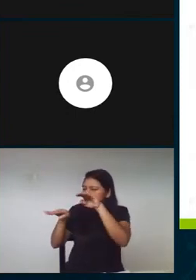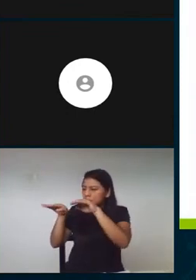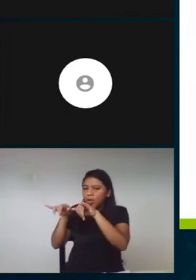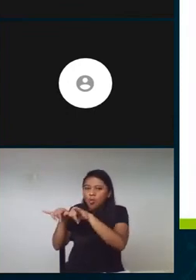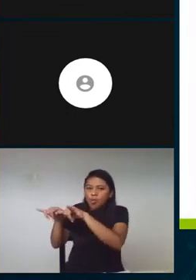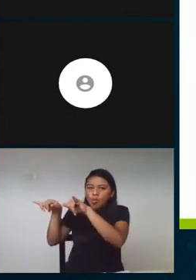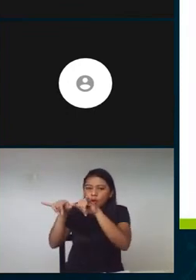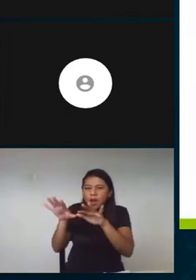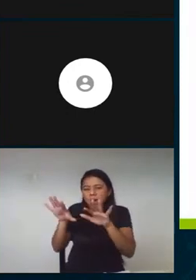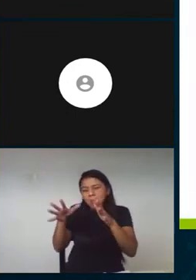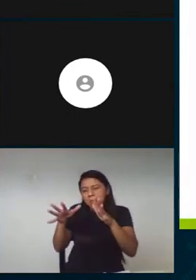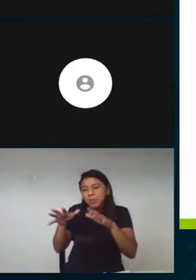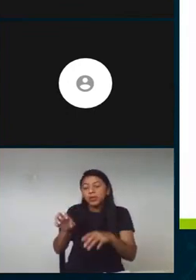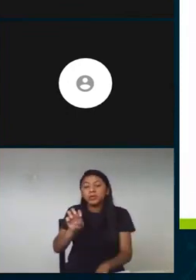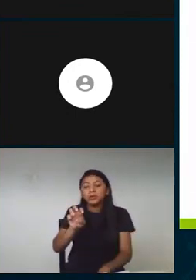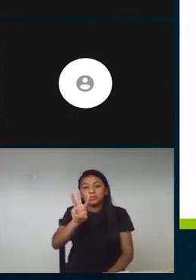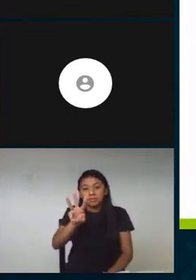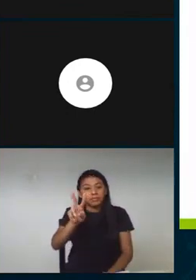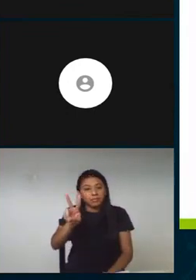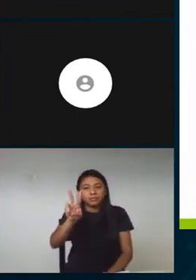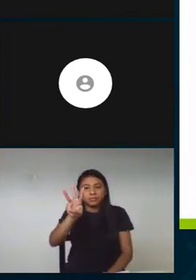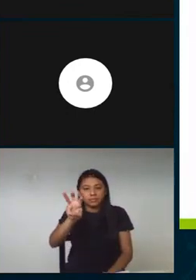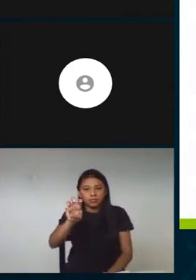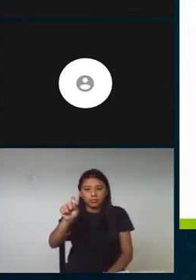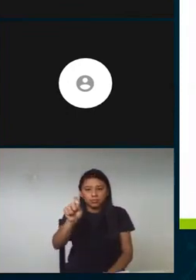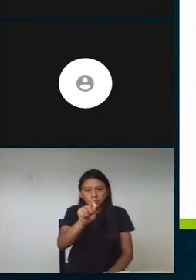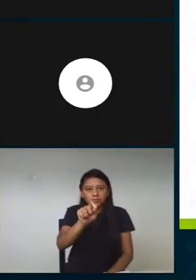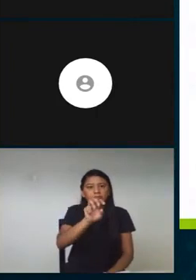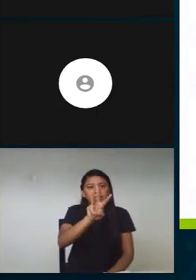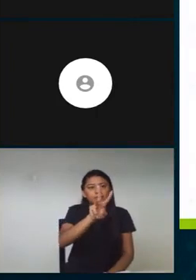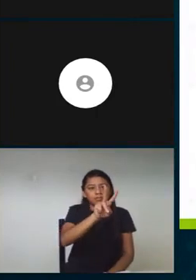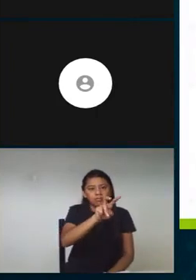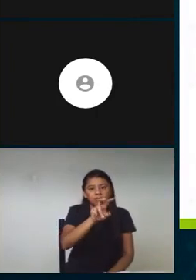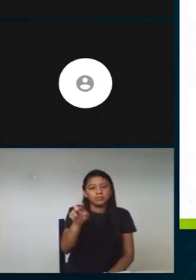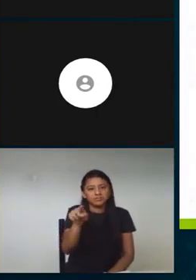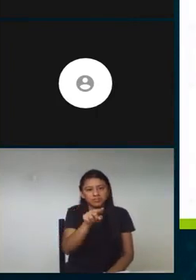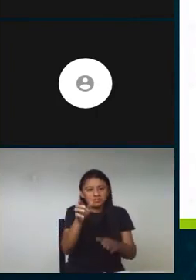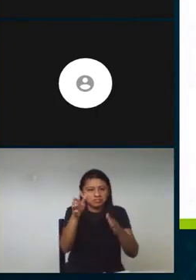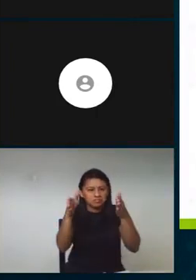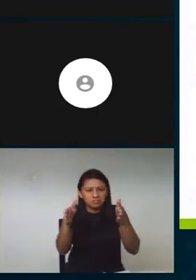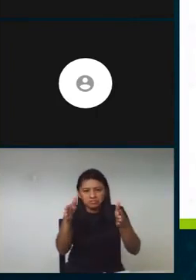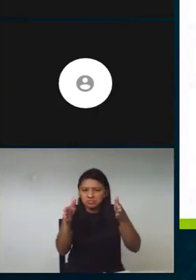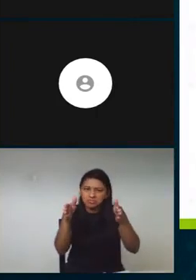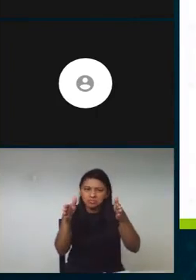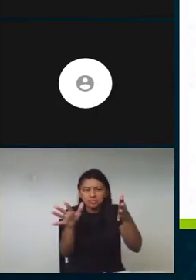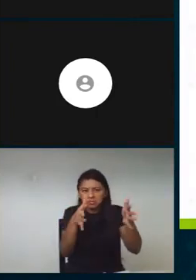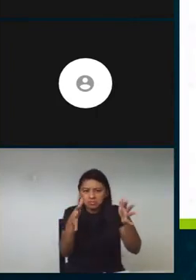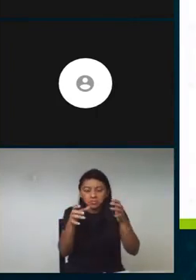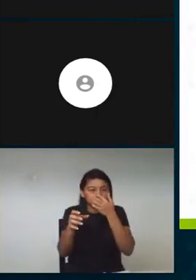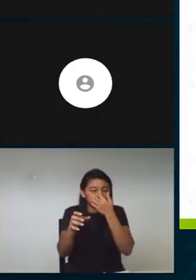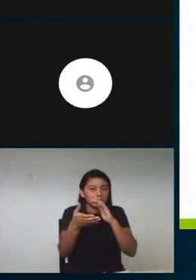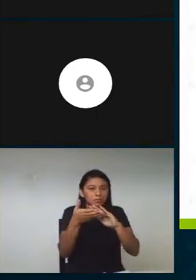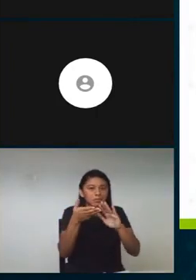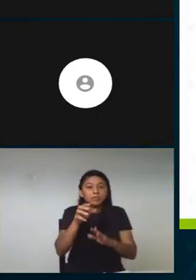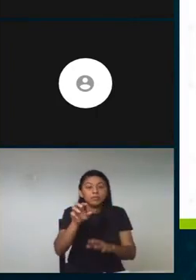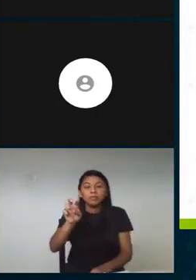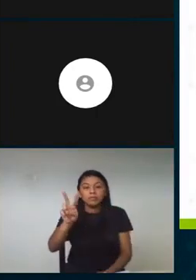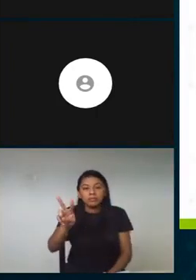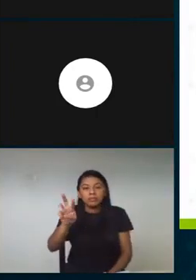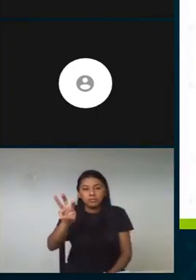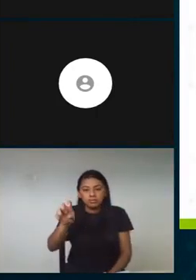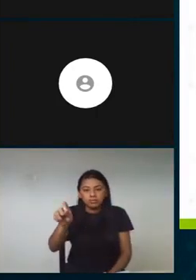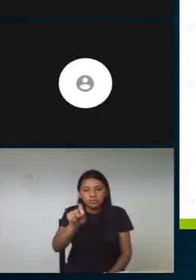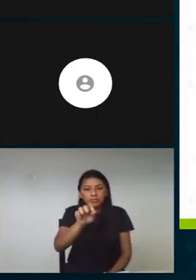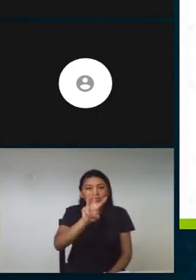28 a los 38 años, ¿cierto? Siendo a la edad de 32 años como el promedio de las personas